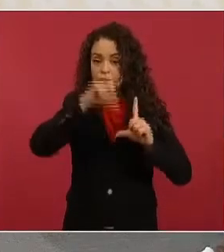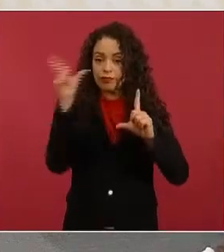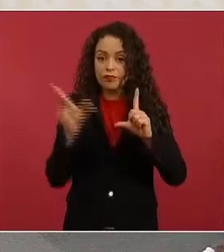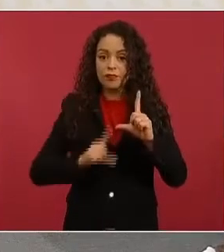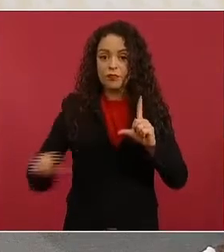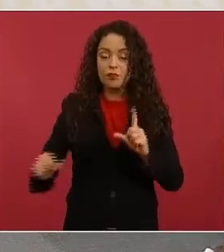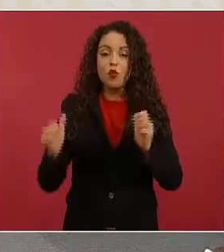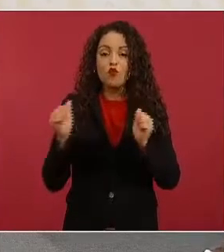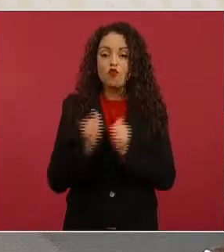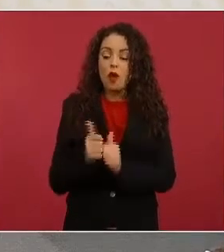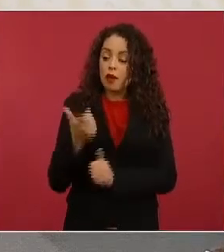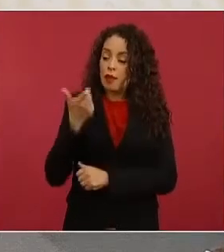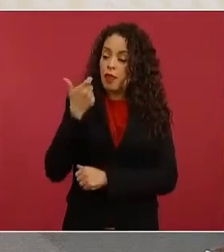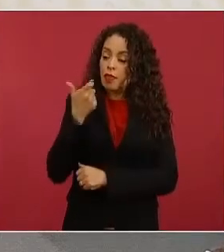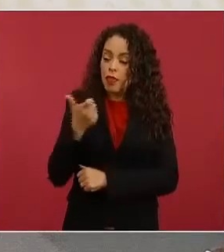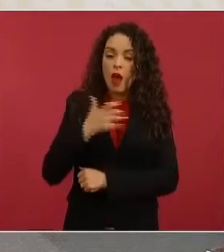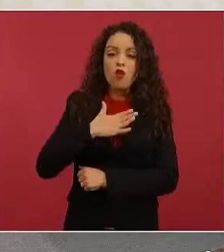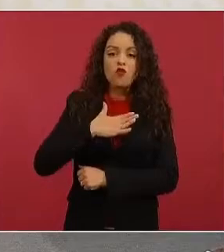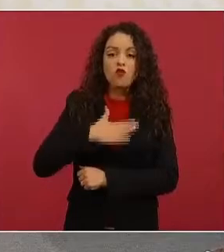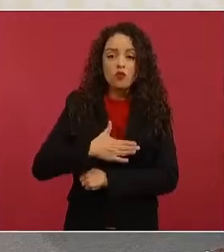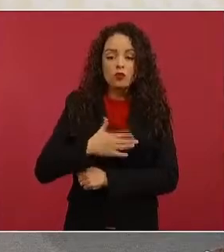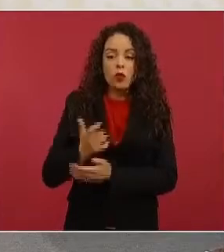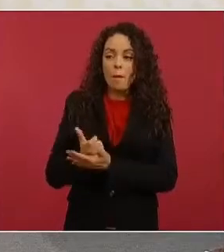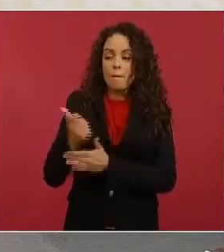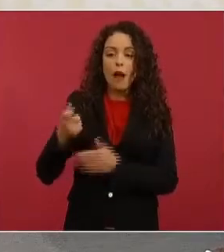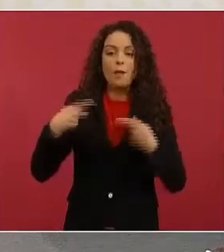los consumidores.